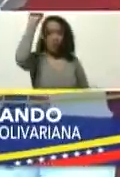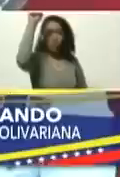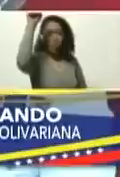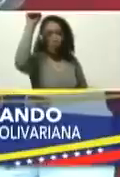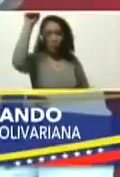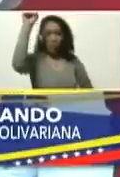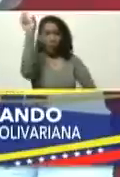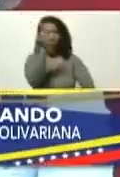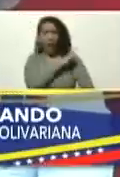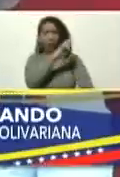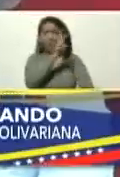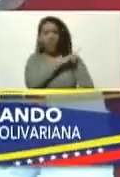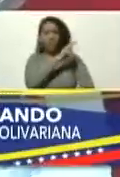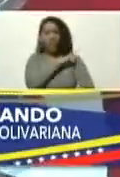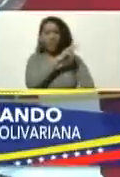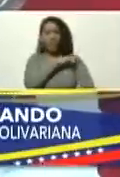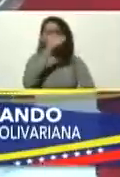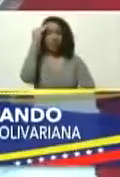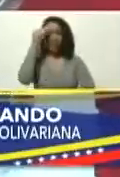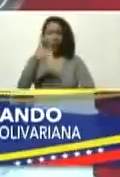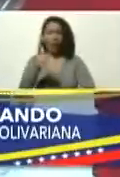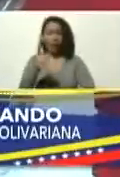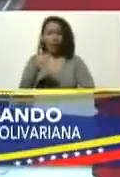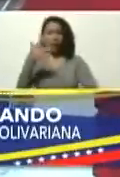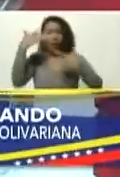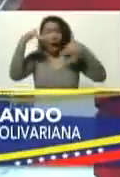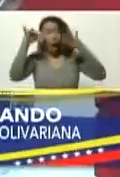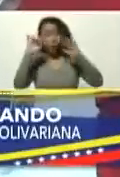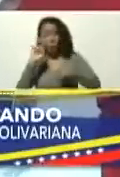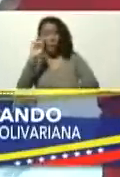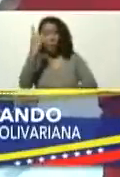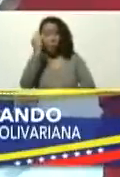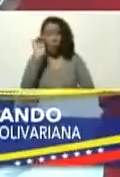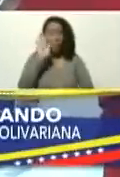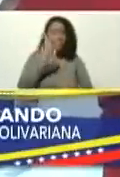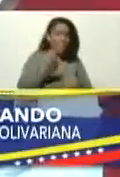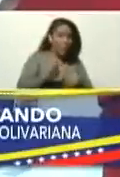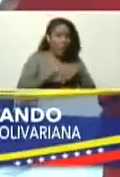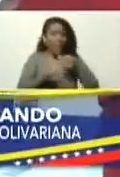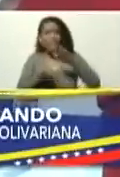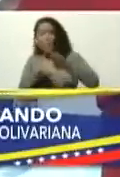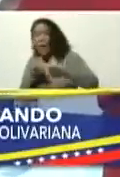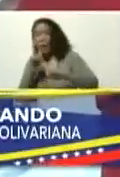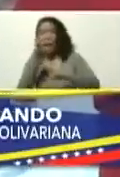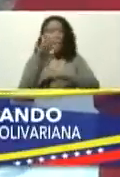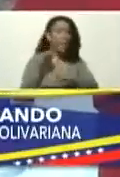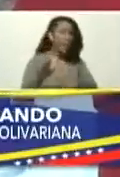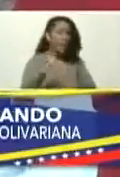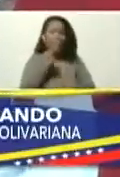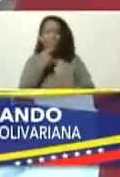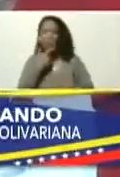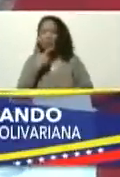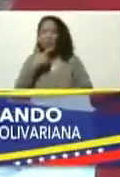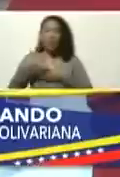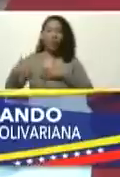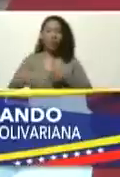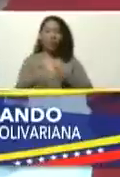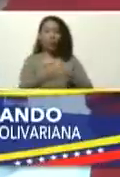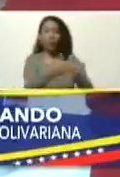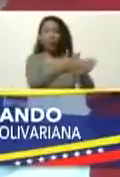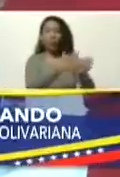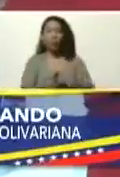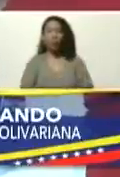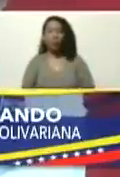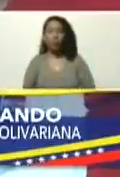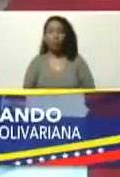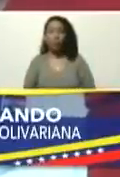comandantes. Aún evoco nuestros primeros pasos en esta hermosa carrera y los difíciles obstáculos que